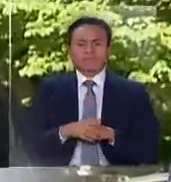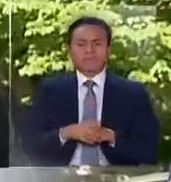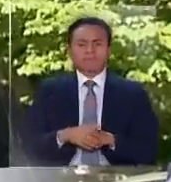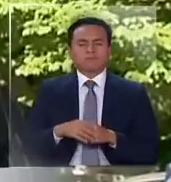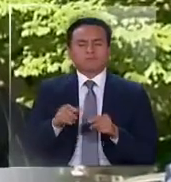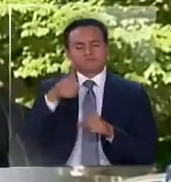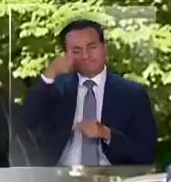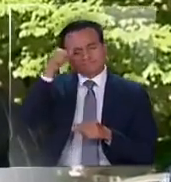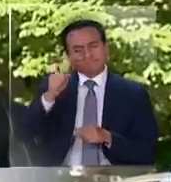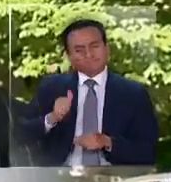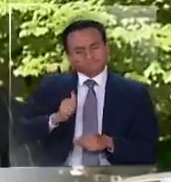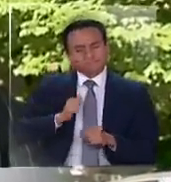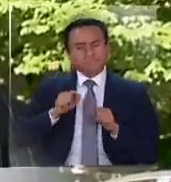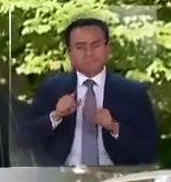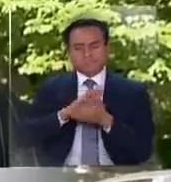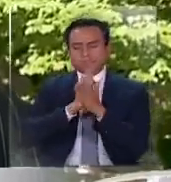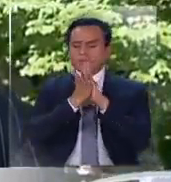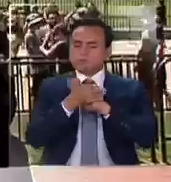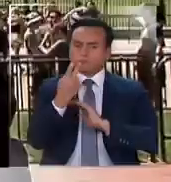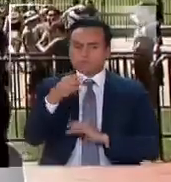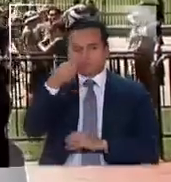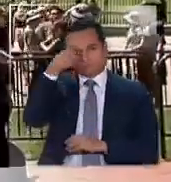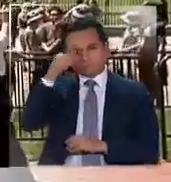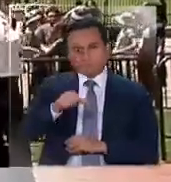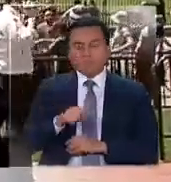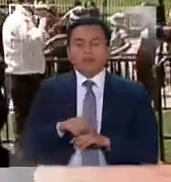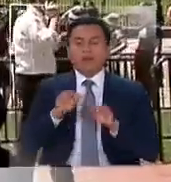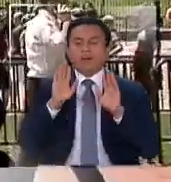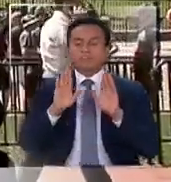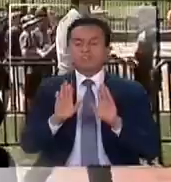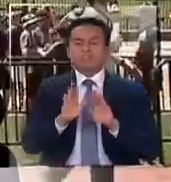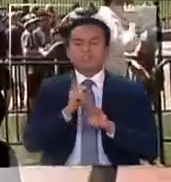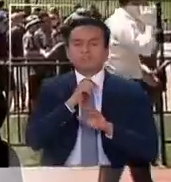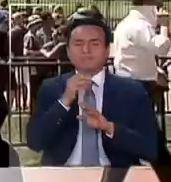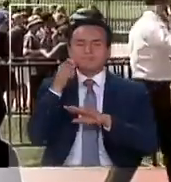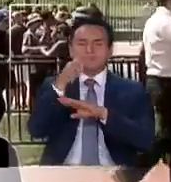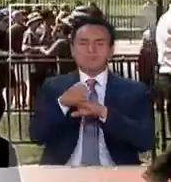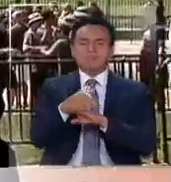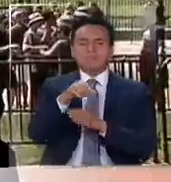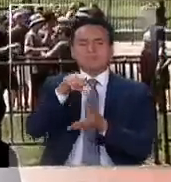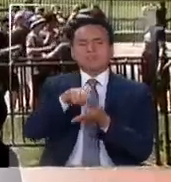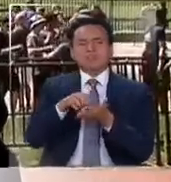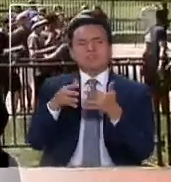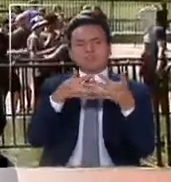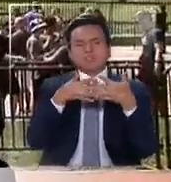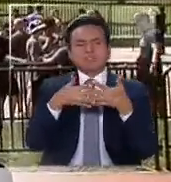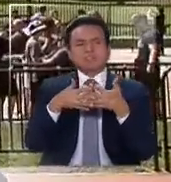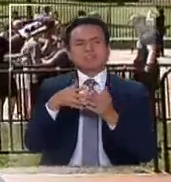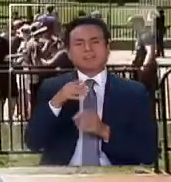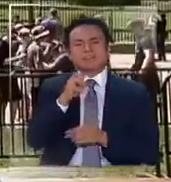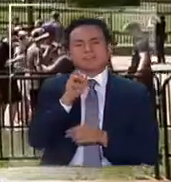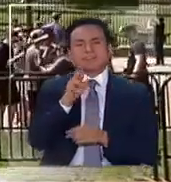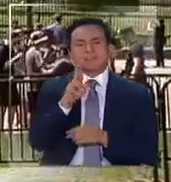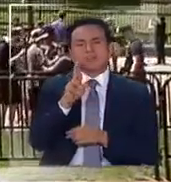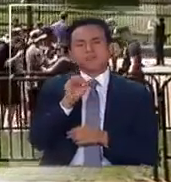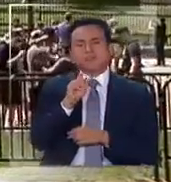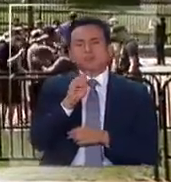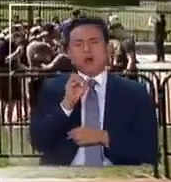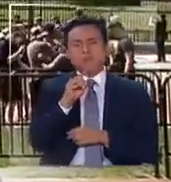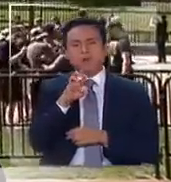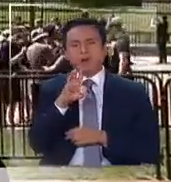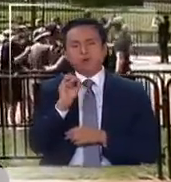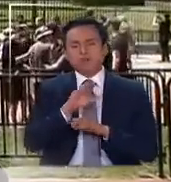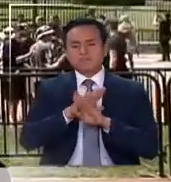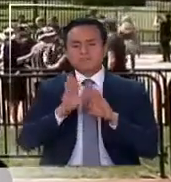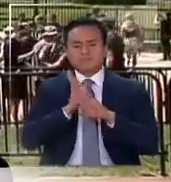cumplir sus penas. Cumplir íntegramente sus penas. Y así concluye la visita a la capital norteamericana del canciller Roberto Ampuero. Su agenda continúa